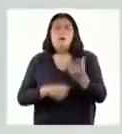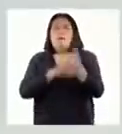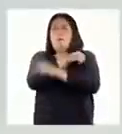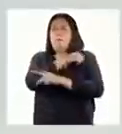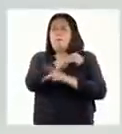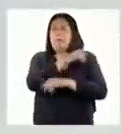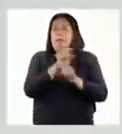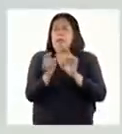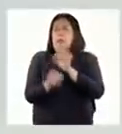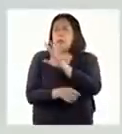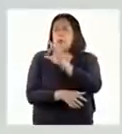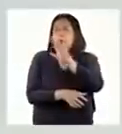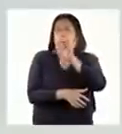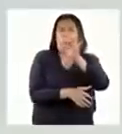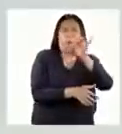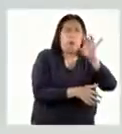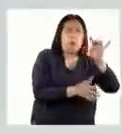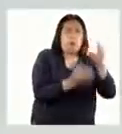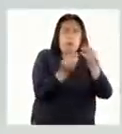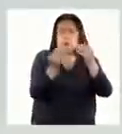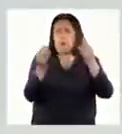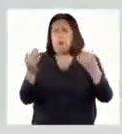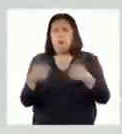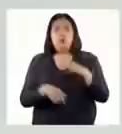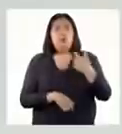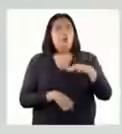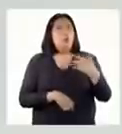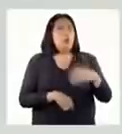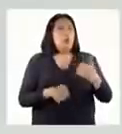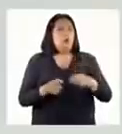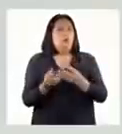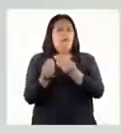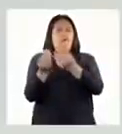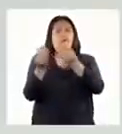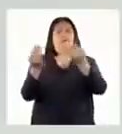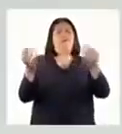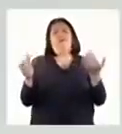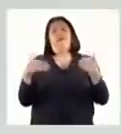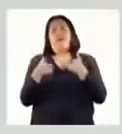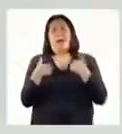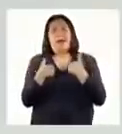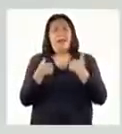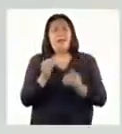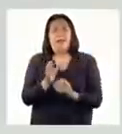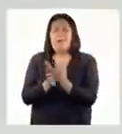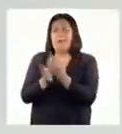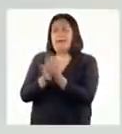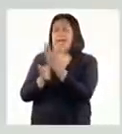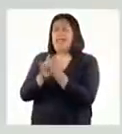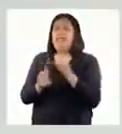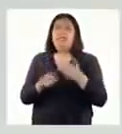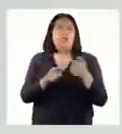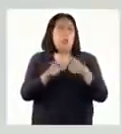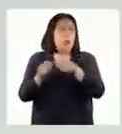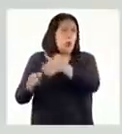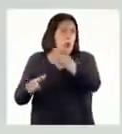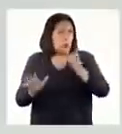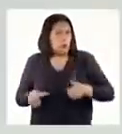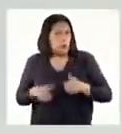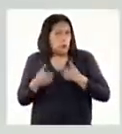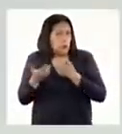país megadiverso, es decir, tiene una gran cantidad de animales, plantas y otros seres